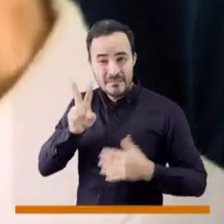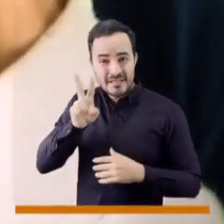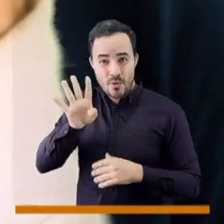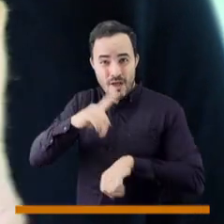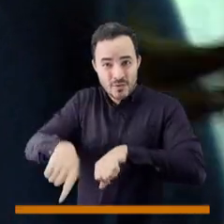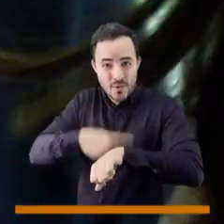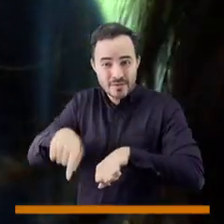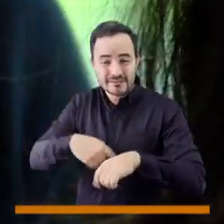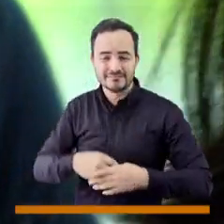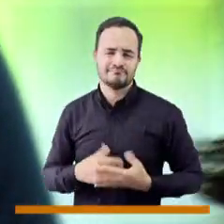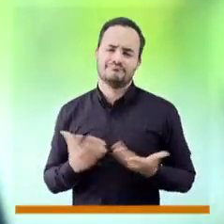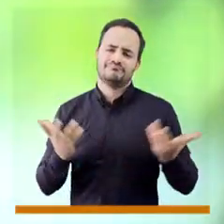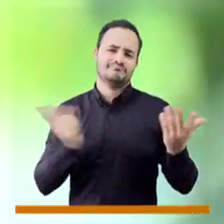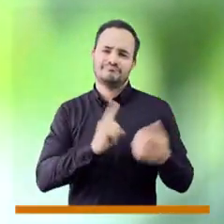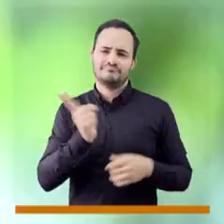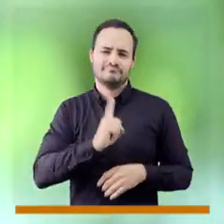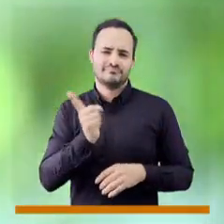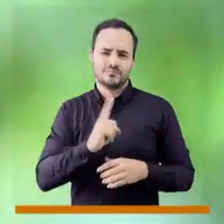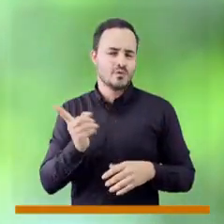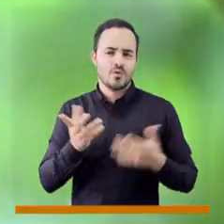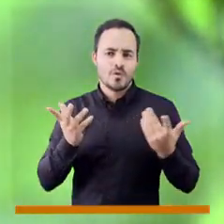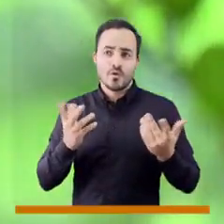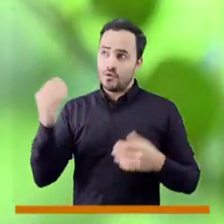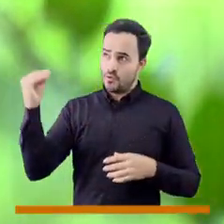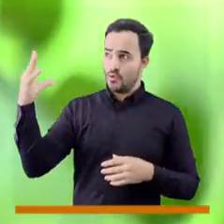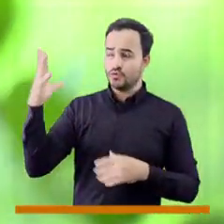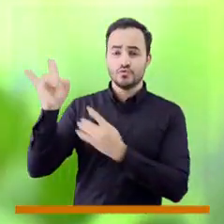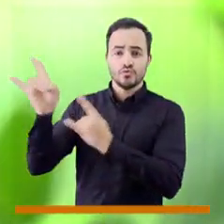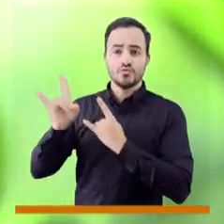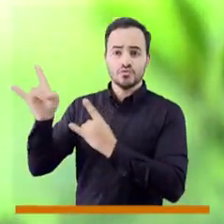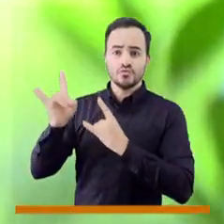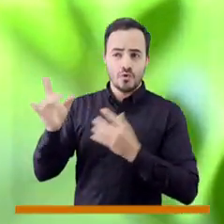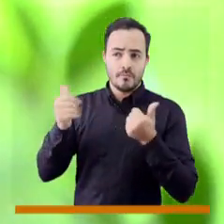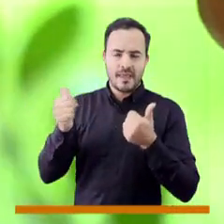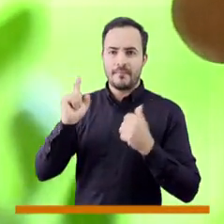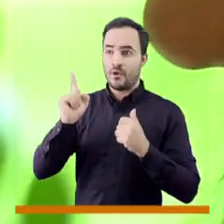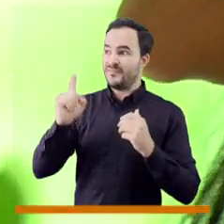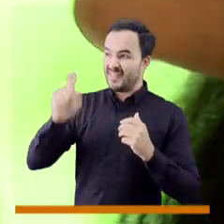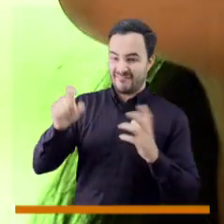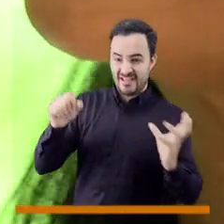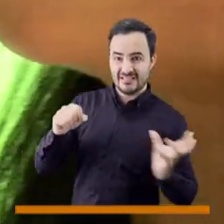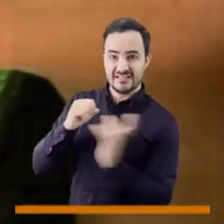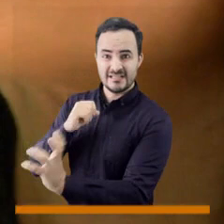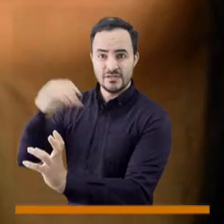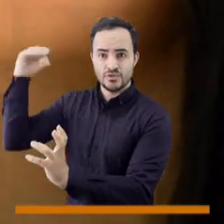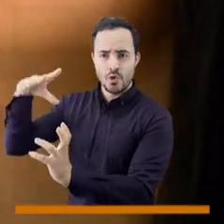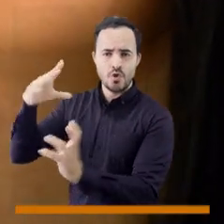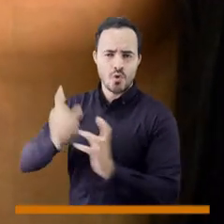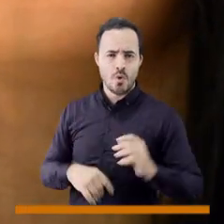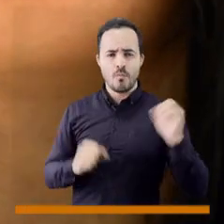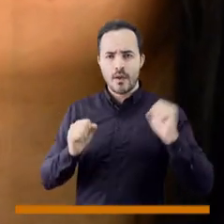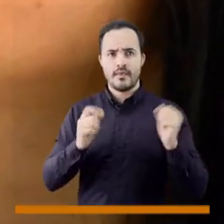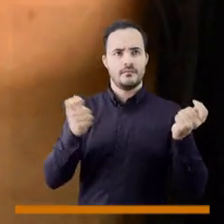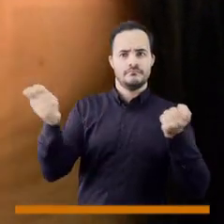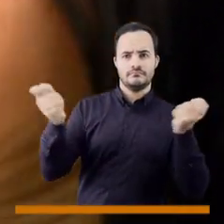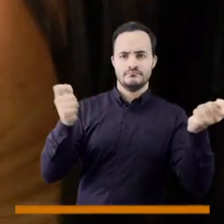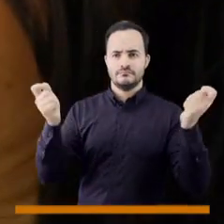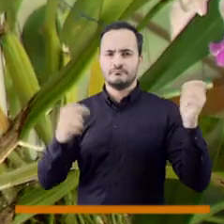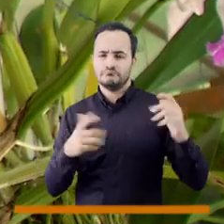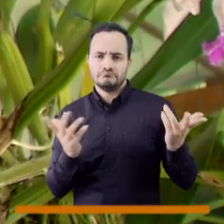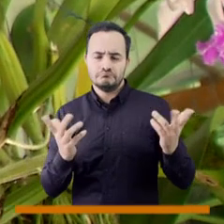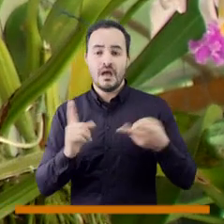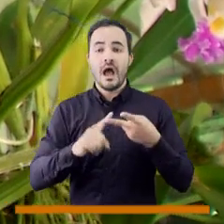ella. No, ellas son plantas que requieren muy buena cantidad de luz, pero no sol directo, que sea una luz filtrada.